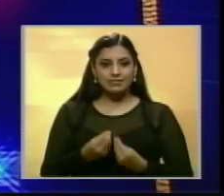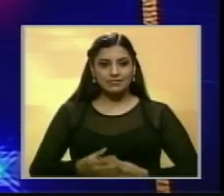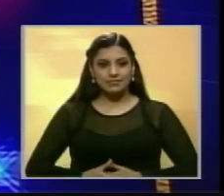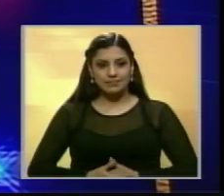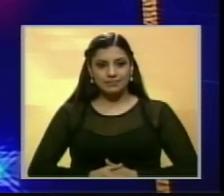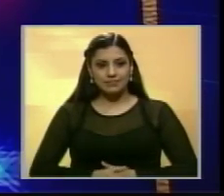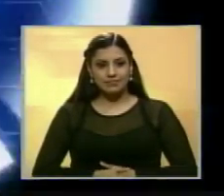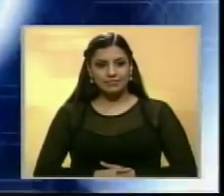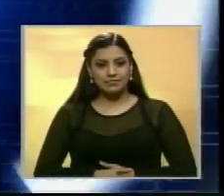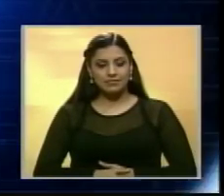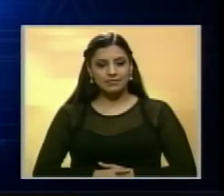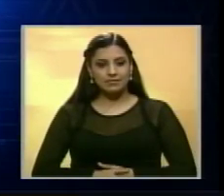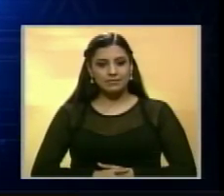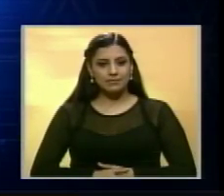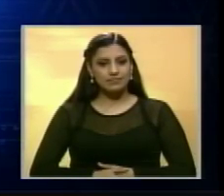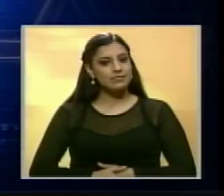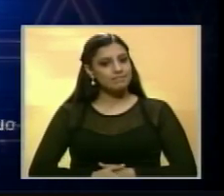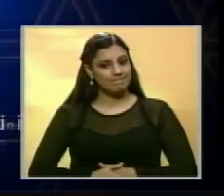su compañía.